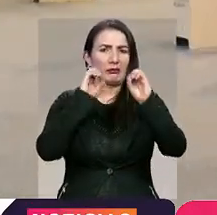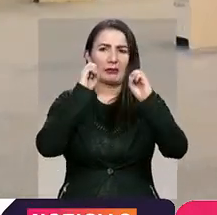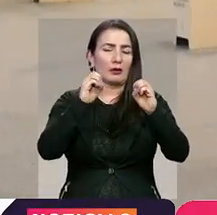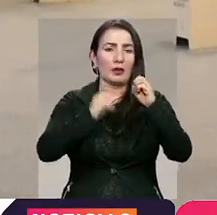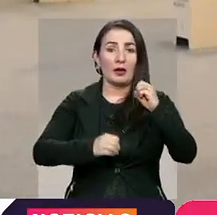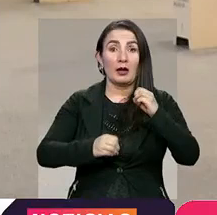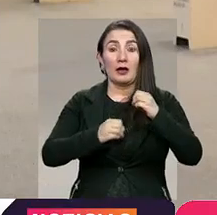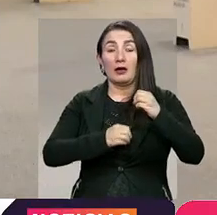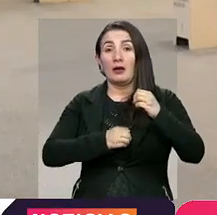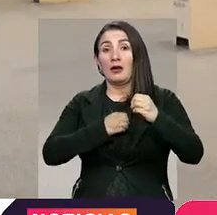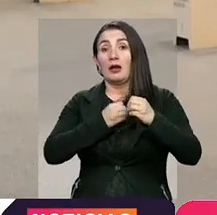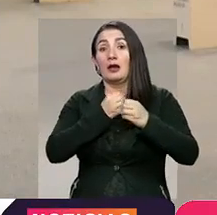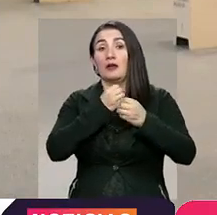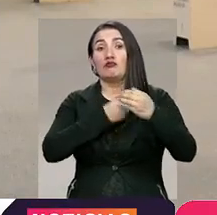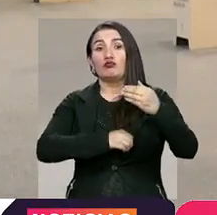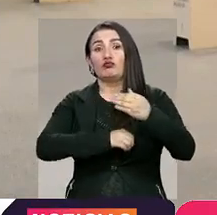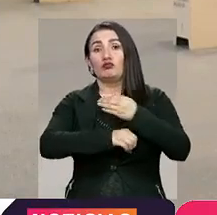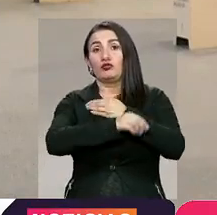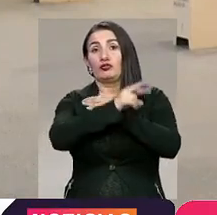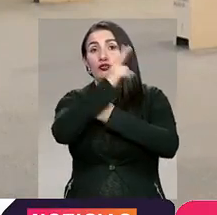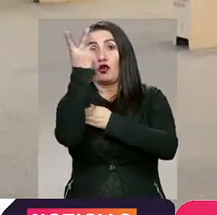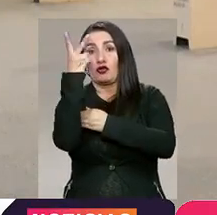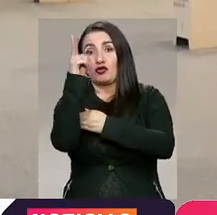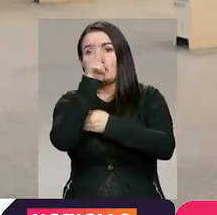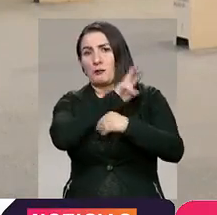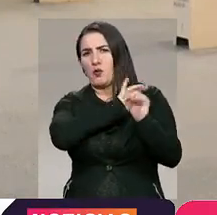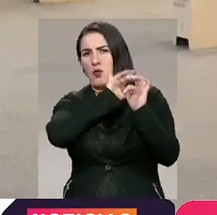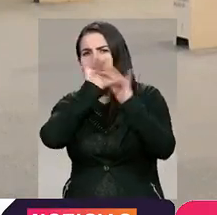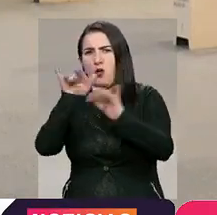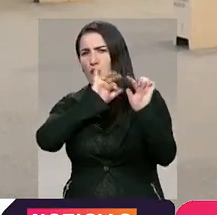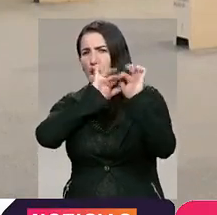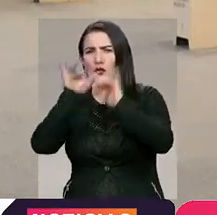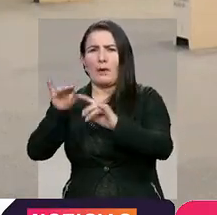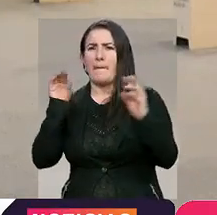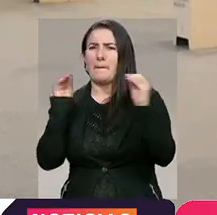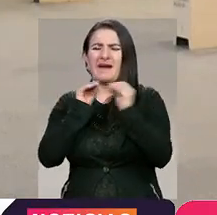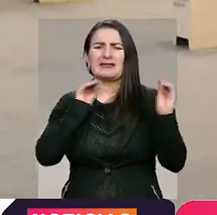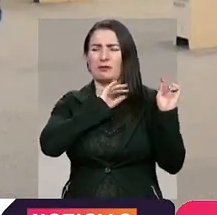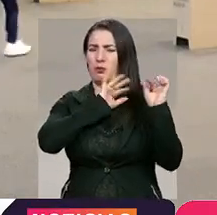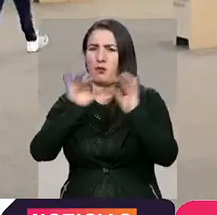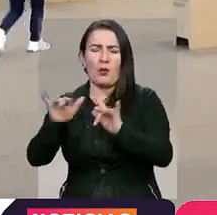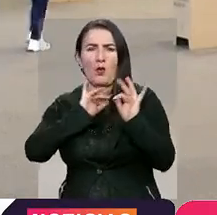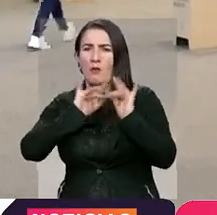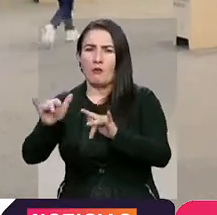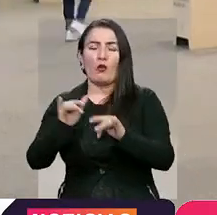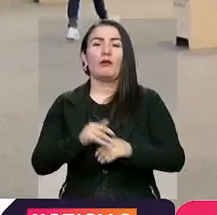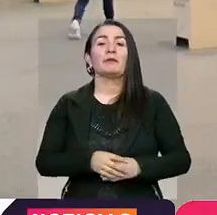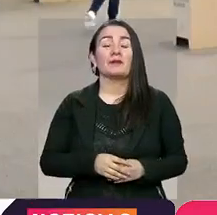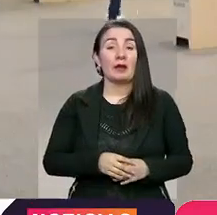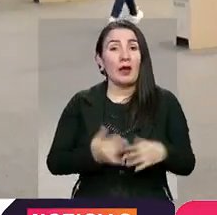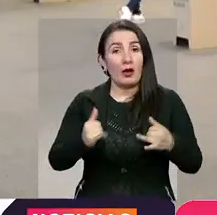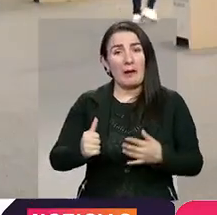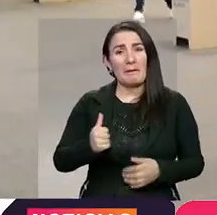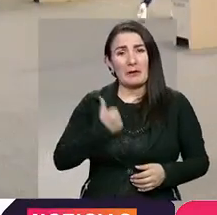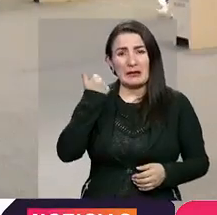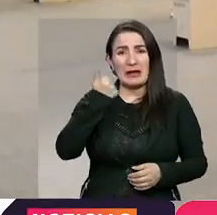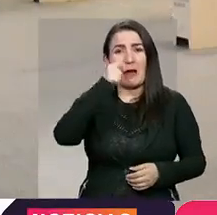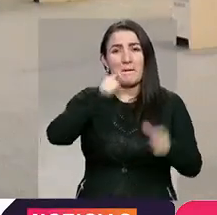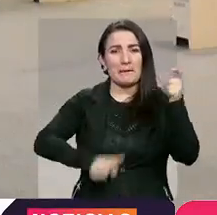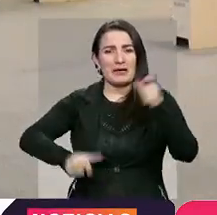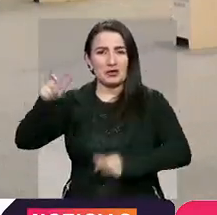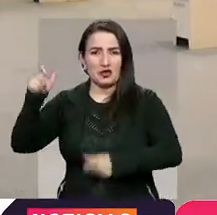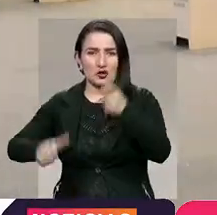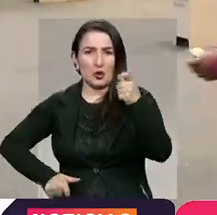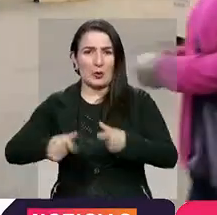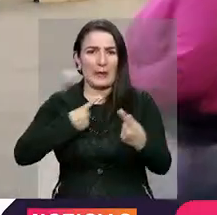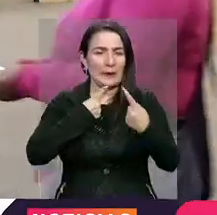a incrementarse la presencia de ciudadanos que llegan hasta este punto a ejercer su derecho al voto. Aprovechando que hay muchas personas desde Corferias,